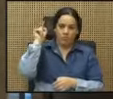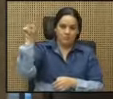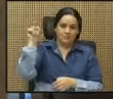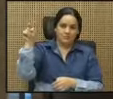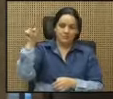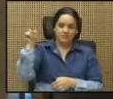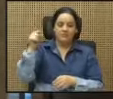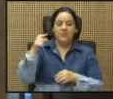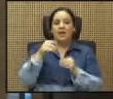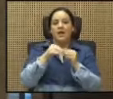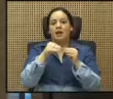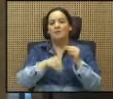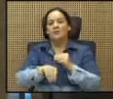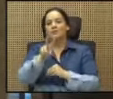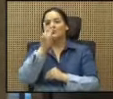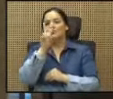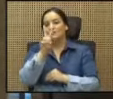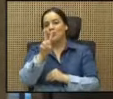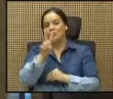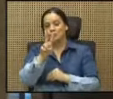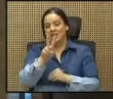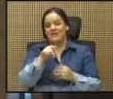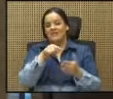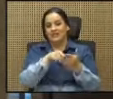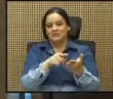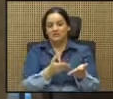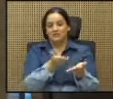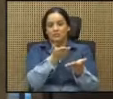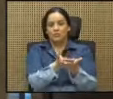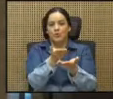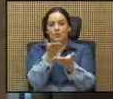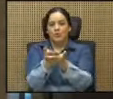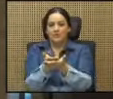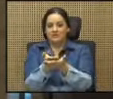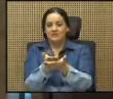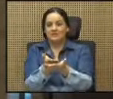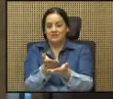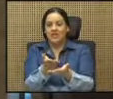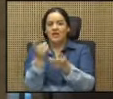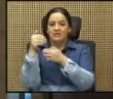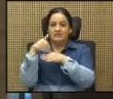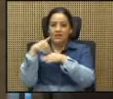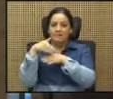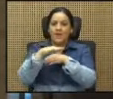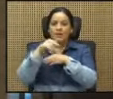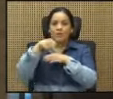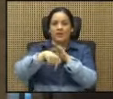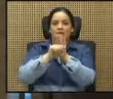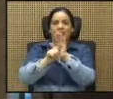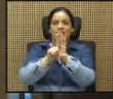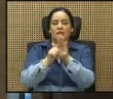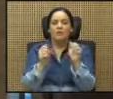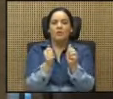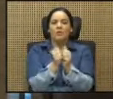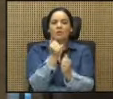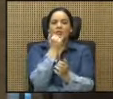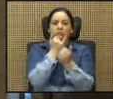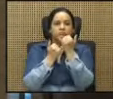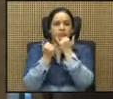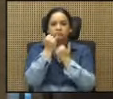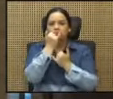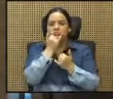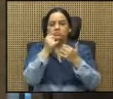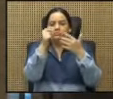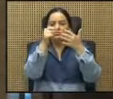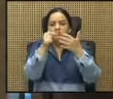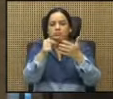en al menos 2 de estas propuestas fueron enviadas a esta Asamblea ya con errores y aspectos que